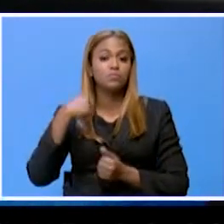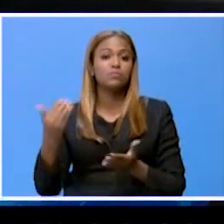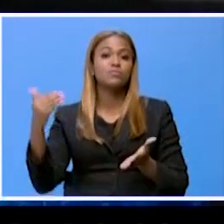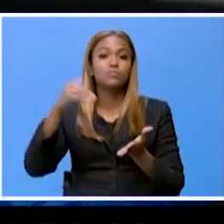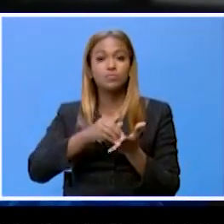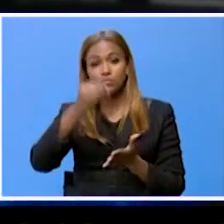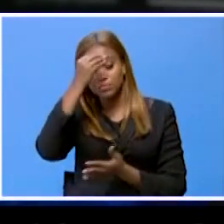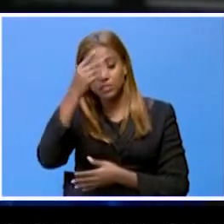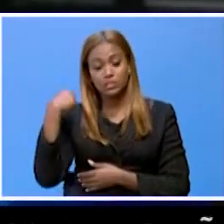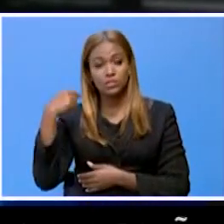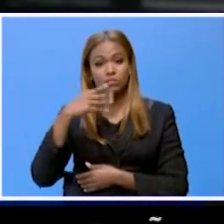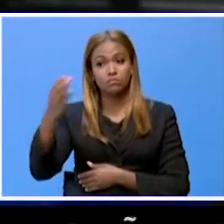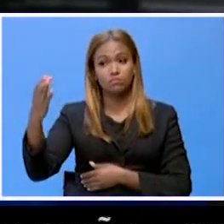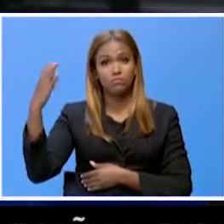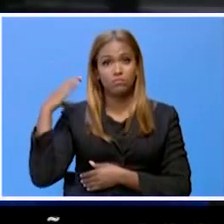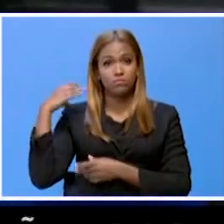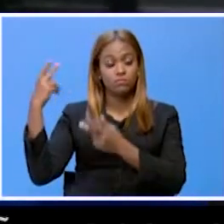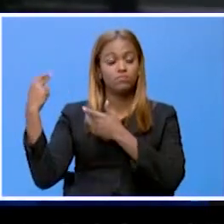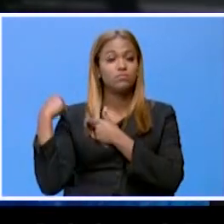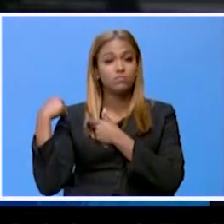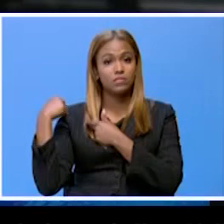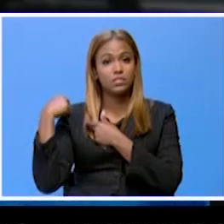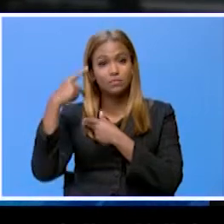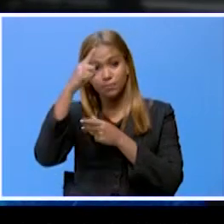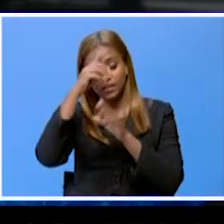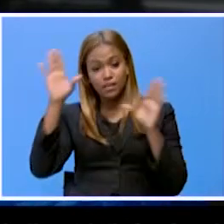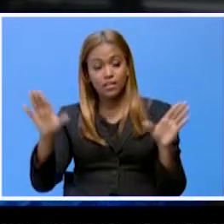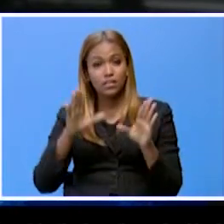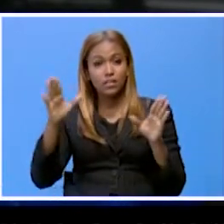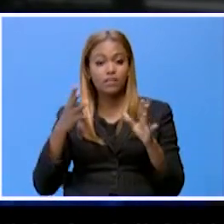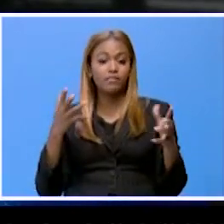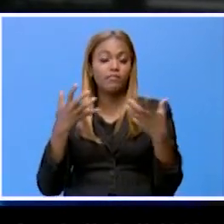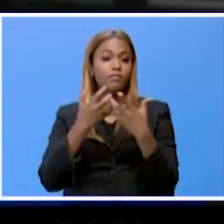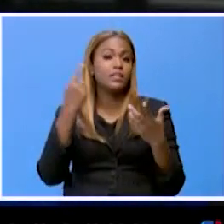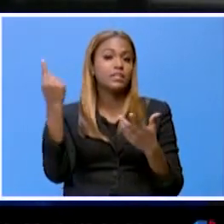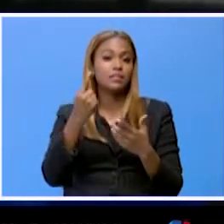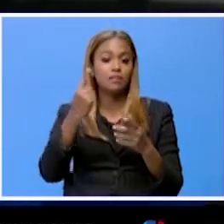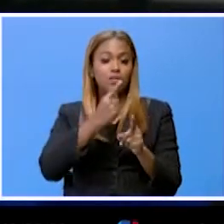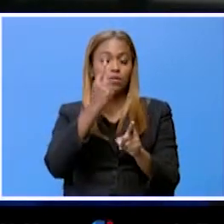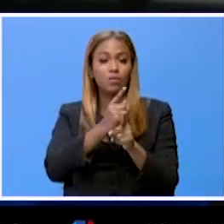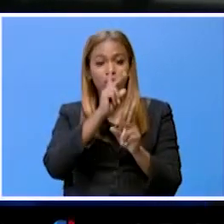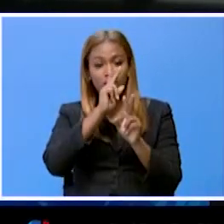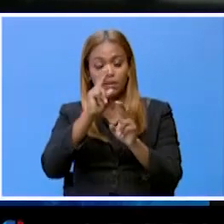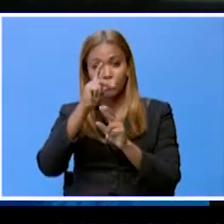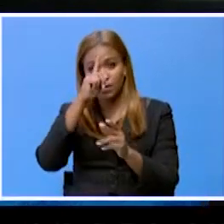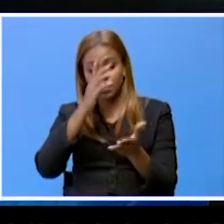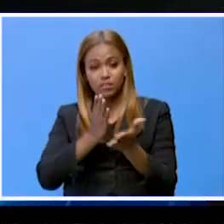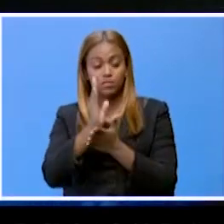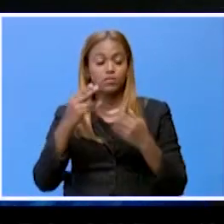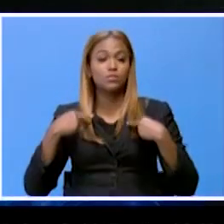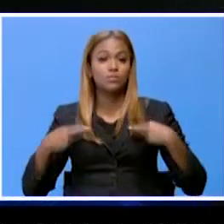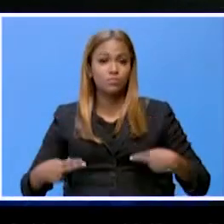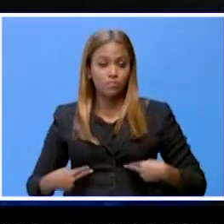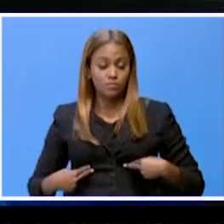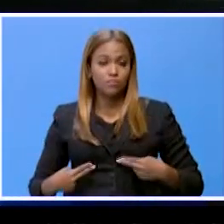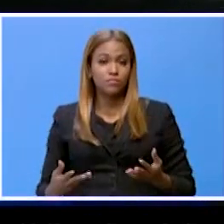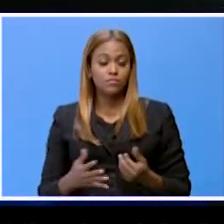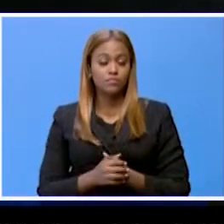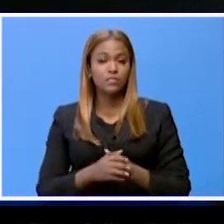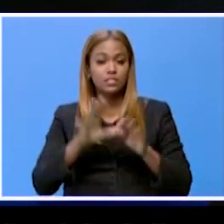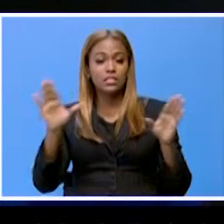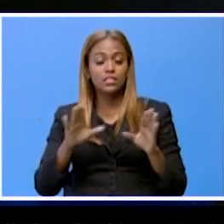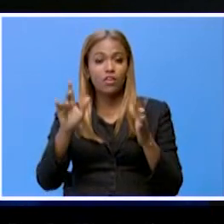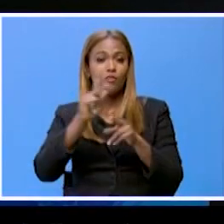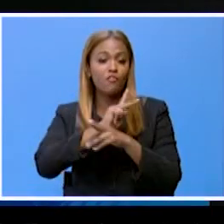reafirmamos nuestro firme compromiso de actuar apegado siempre a Dios y respeto de los derechos humanos,